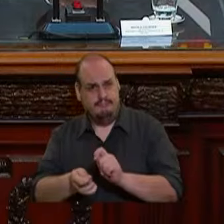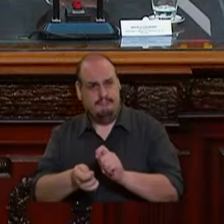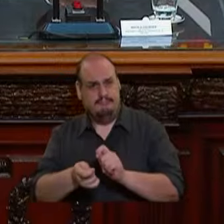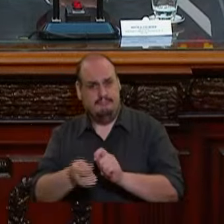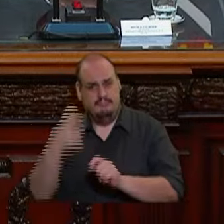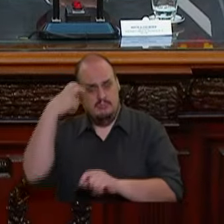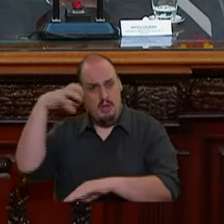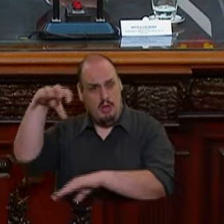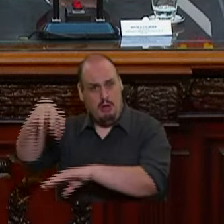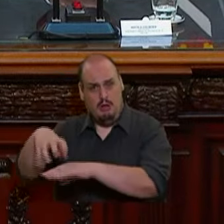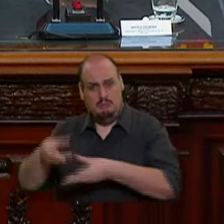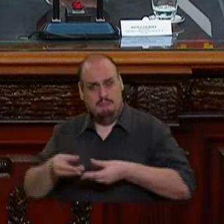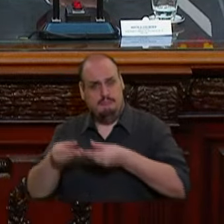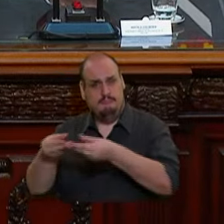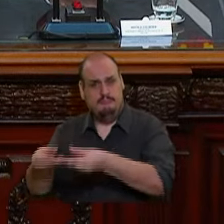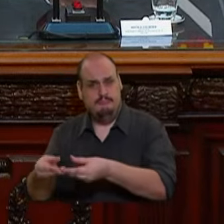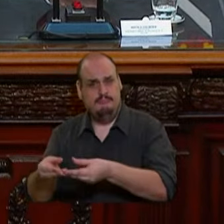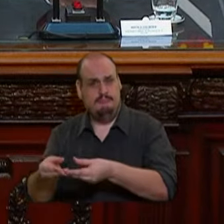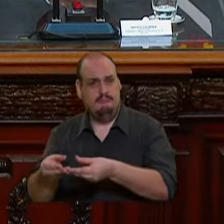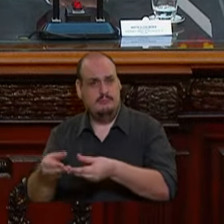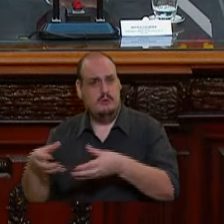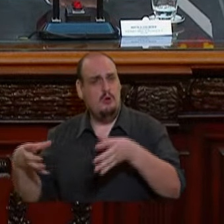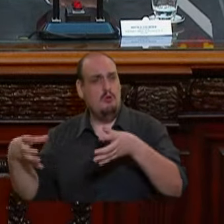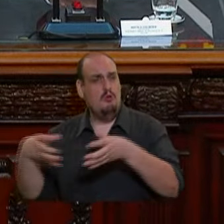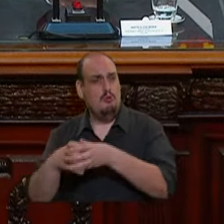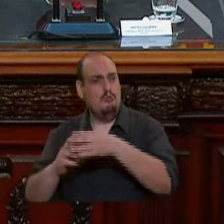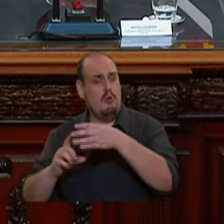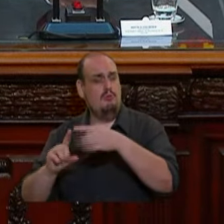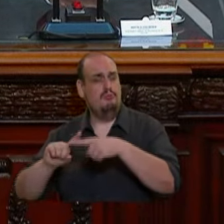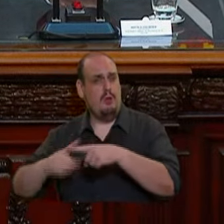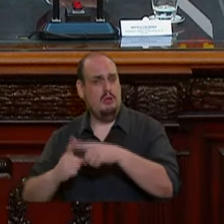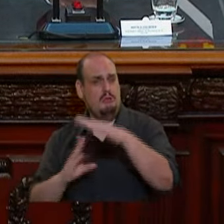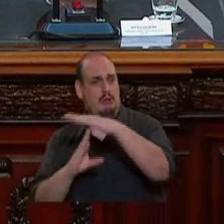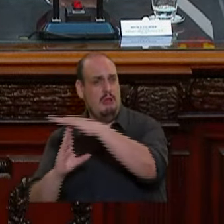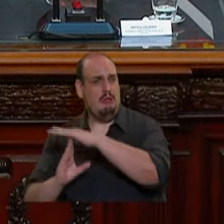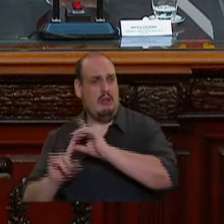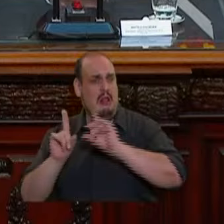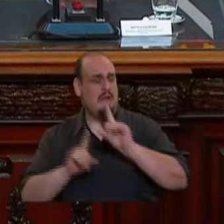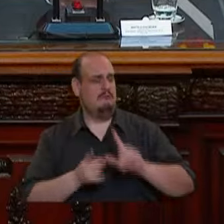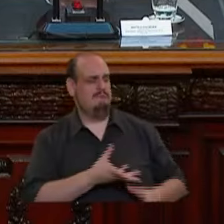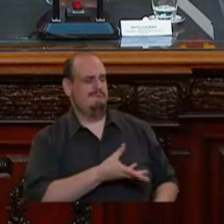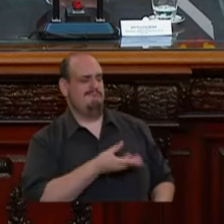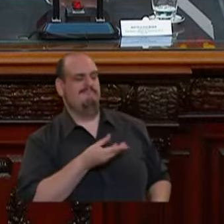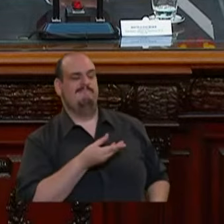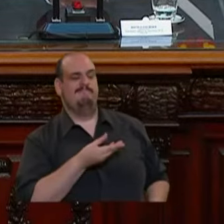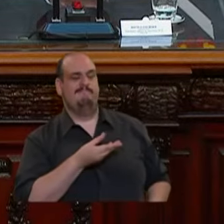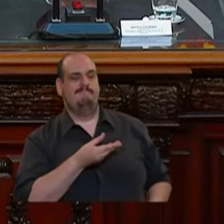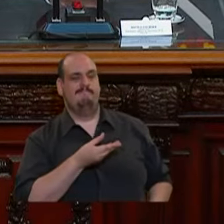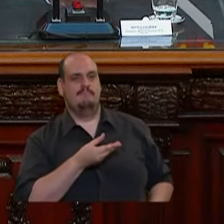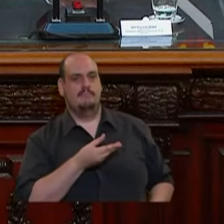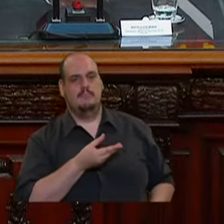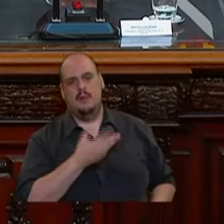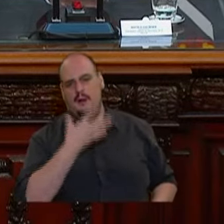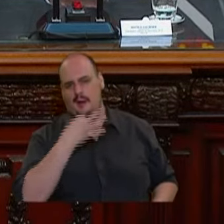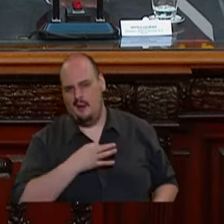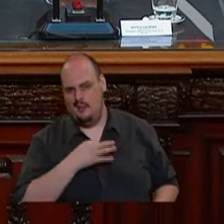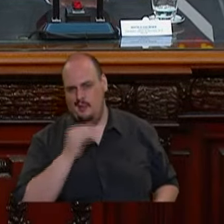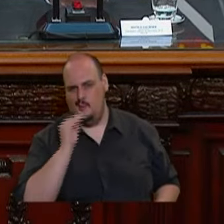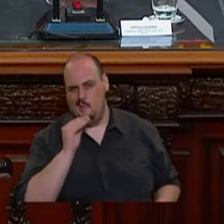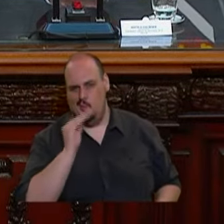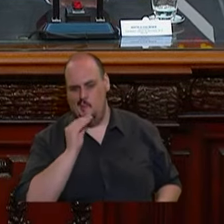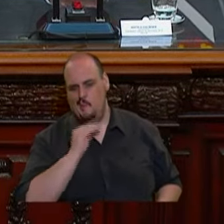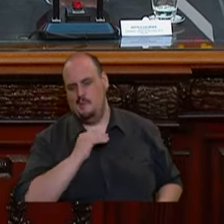con recelo y desconfianza por buena parte de la dirigencia política argentina, por no decir con abierto rechazo.